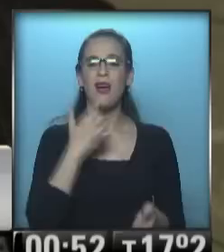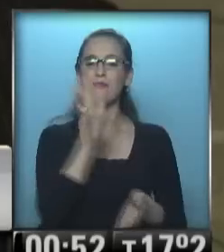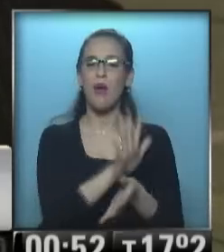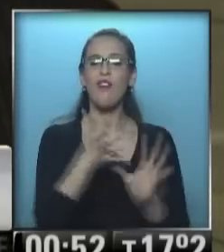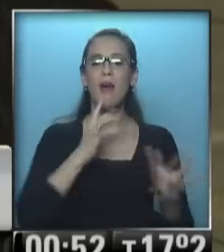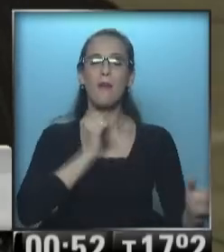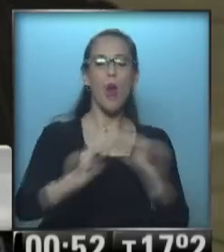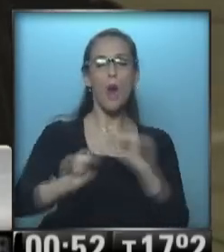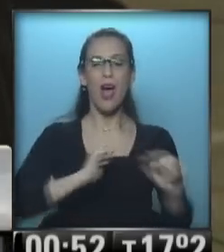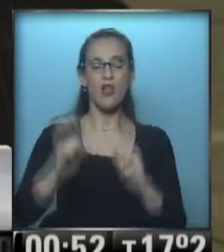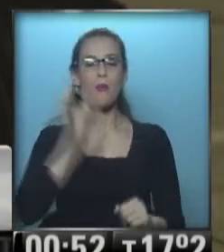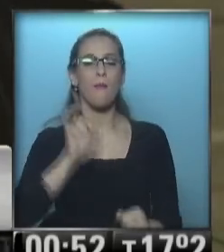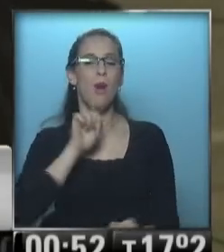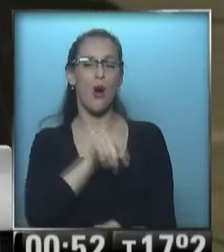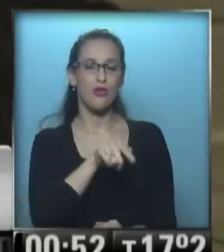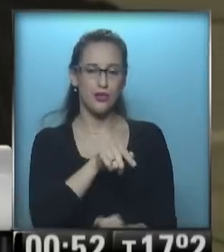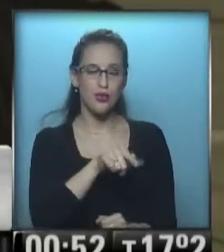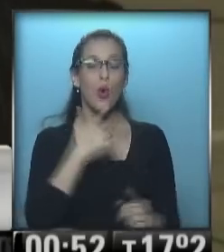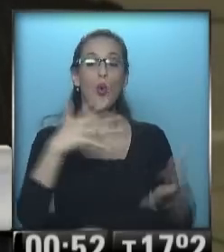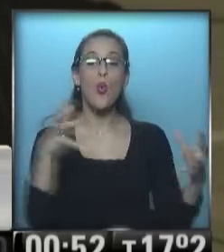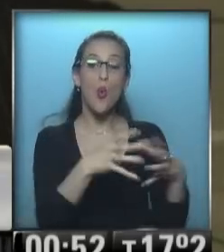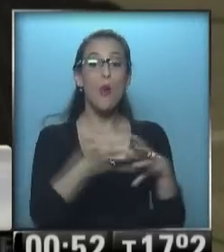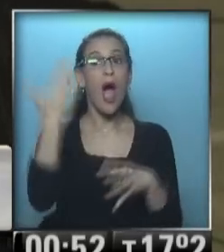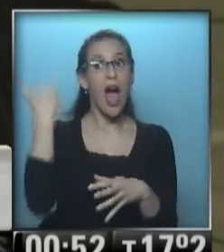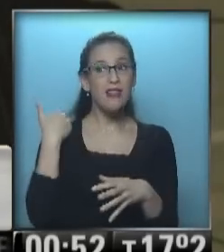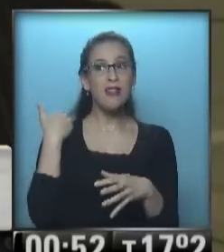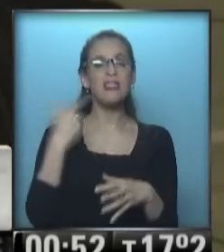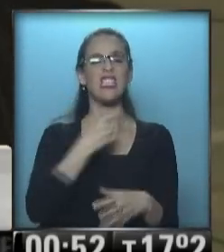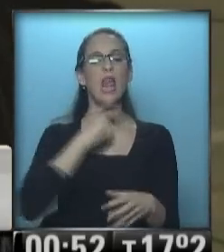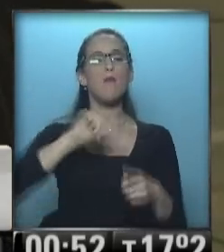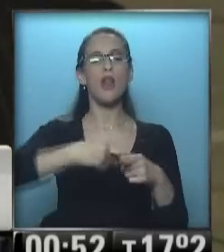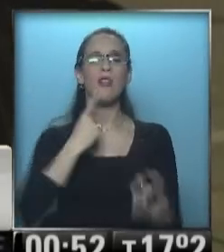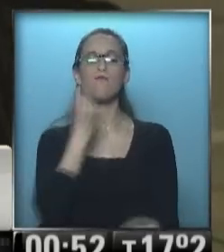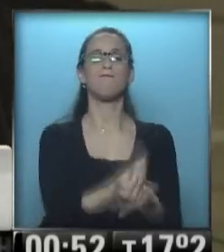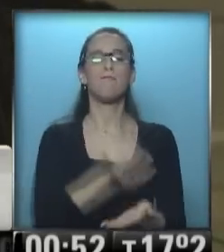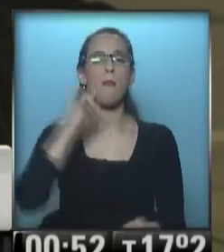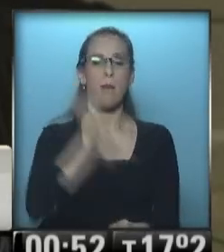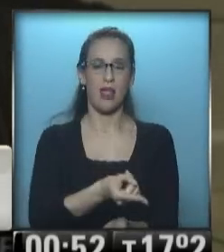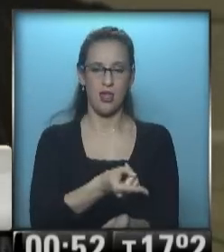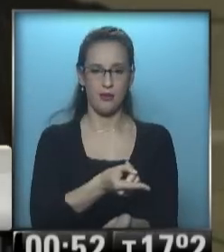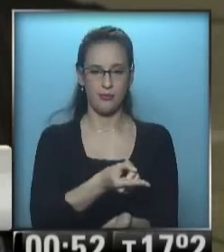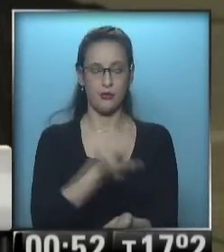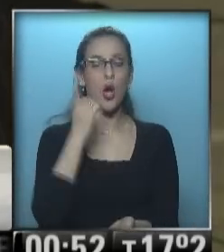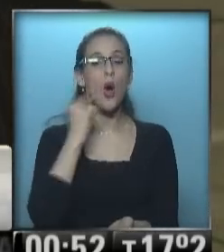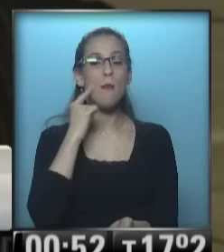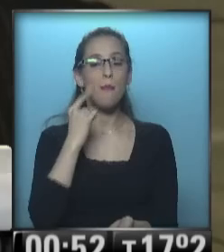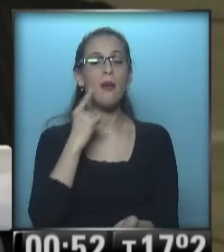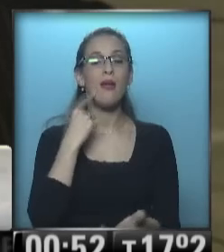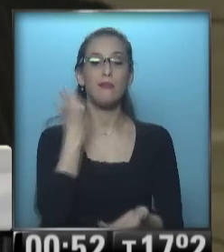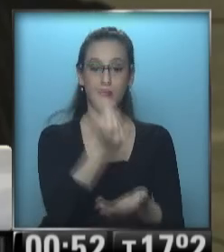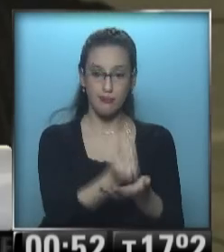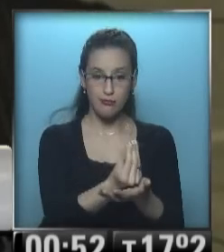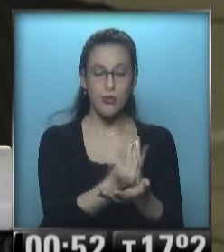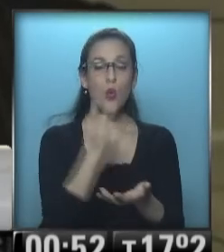corporaciones que en el pasado impulsaron golpes para imponer sus políticas. El titular de la UIA había cuestionado a